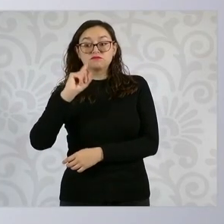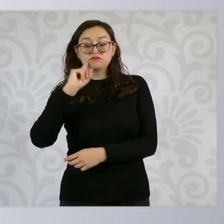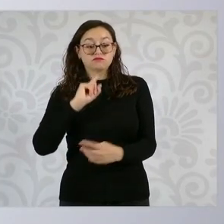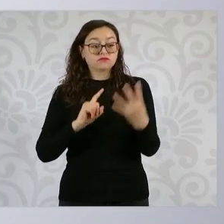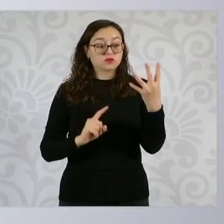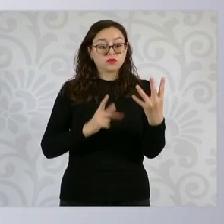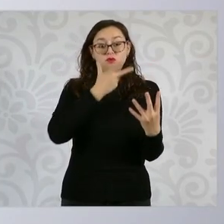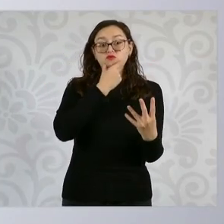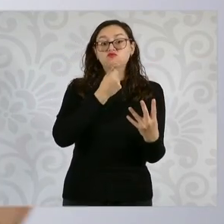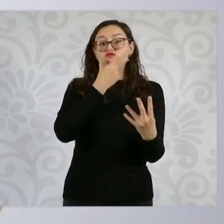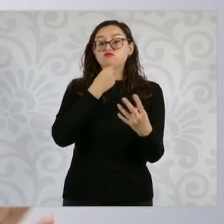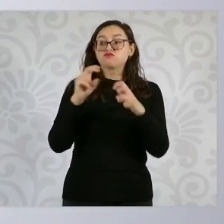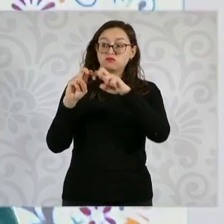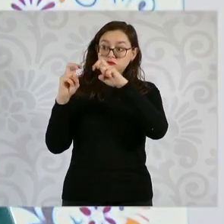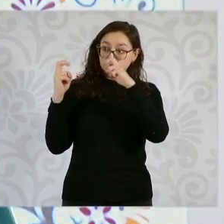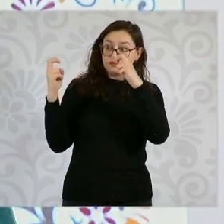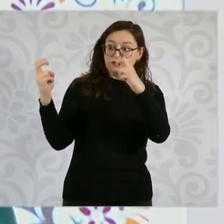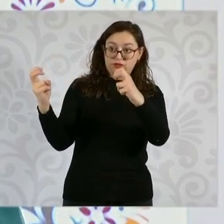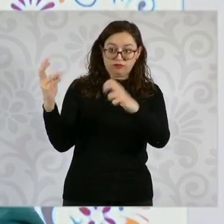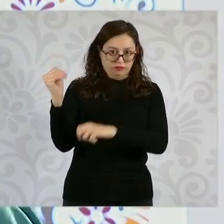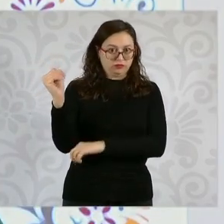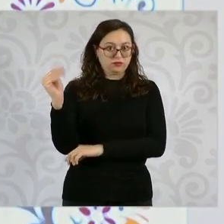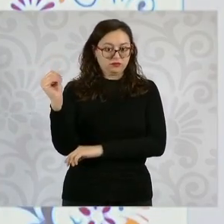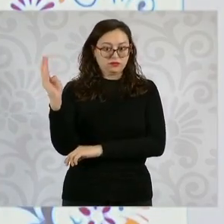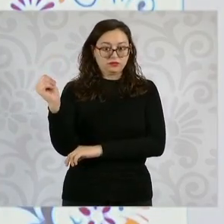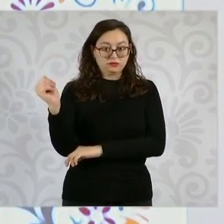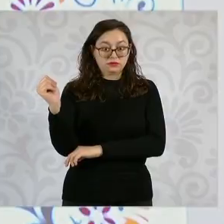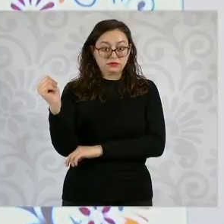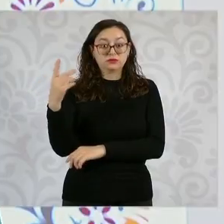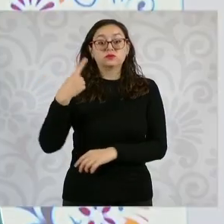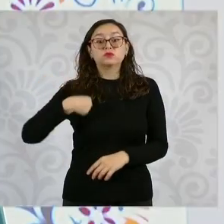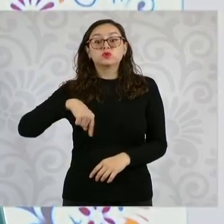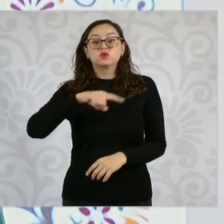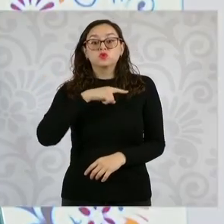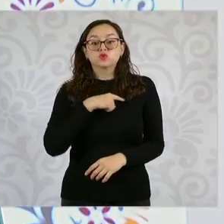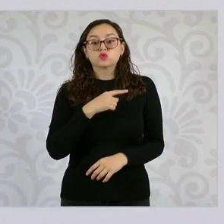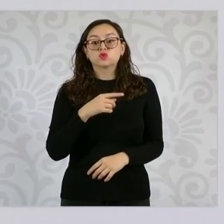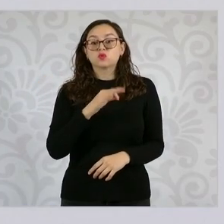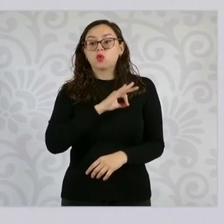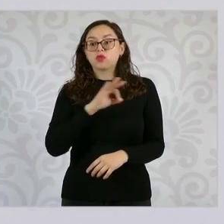ocasión. Entonces, tenemos que enviar 3 por cada